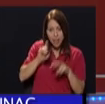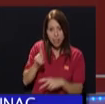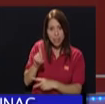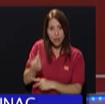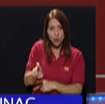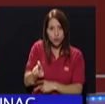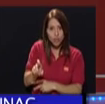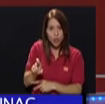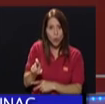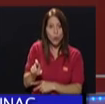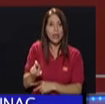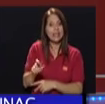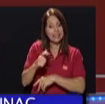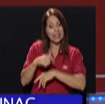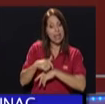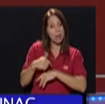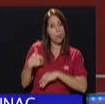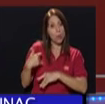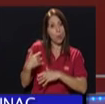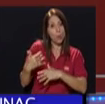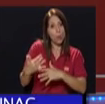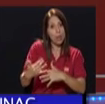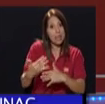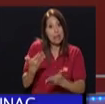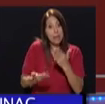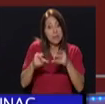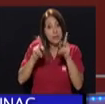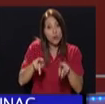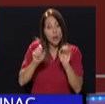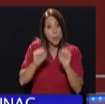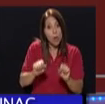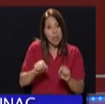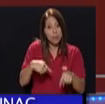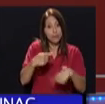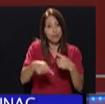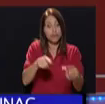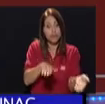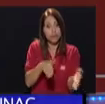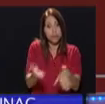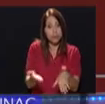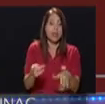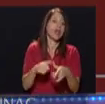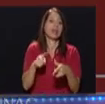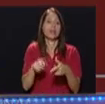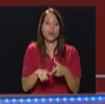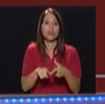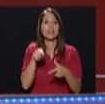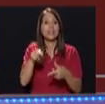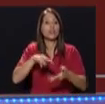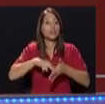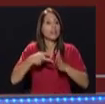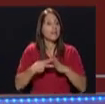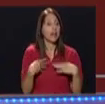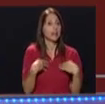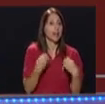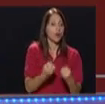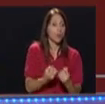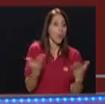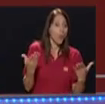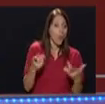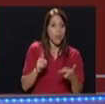y el riesgo en ese tiempo de diagnóstico puede ser fatal para la mortalidad de la persona. Claro. Entonces eso involucra en doble vía